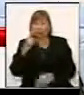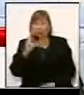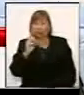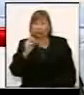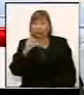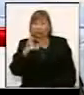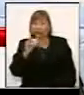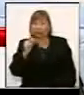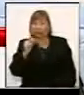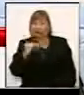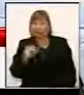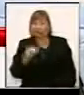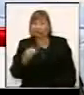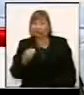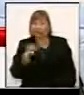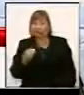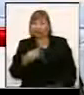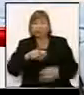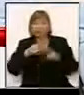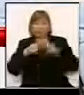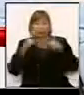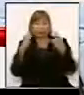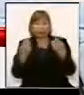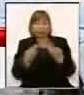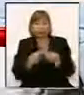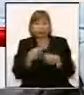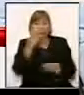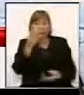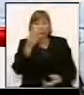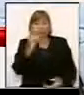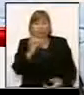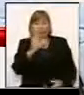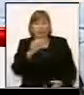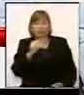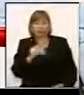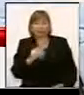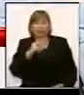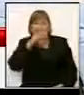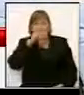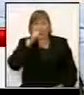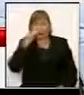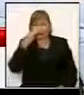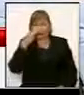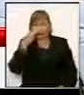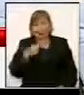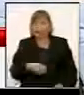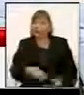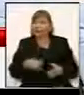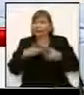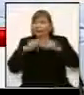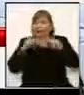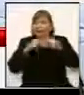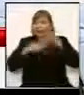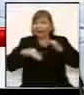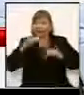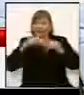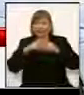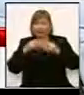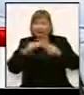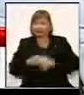dicen el volcán? Porque se reúnen 40, 50 fumones. Hay ladrilleras,